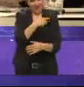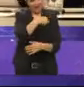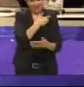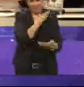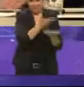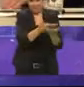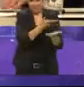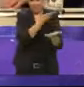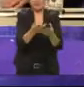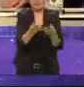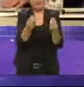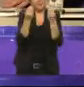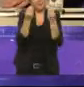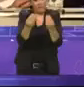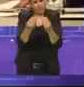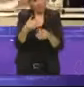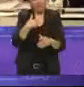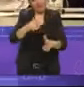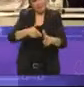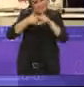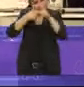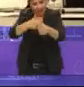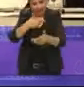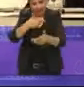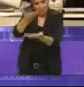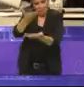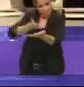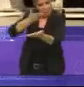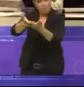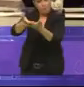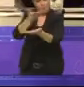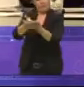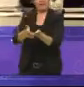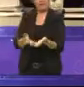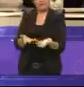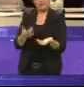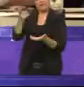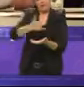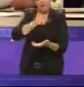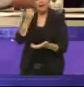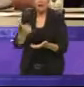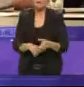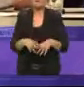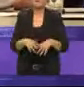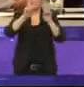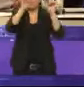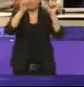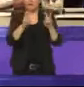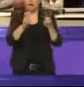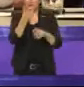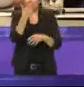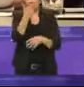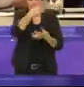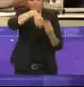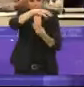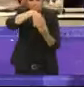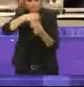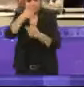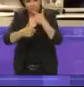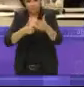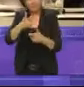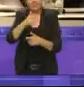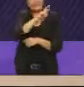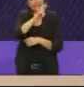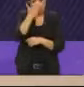propuestas y vamos a seguir haciendo por supuesto y en el tema de finanzas yo quiero que reconozcamos algo